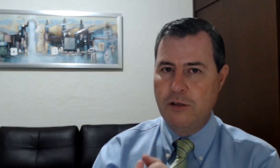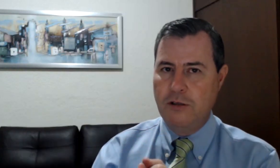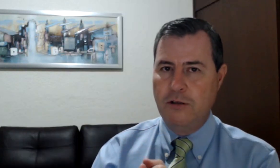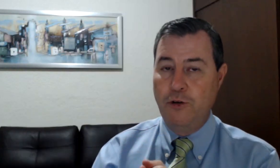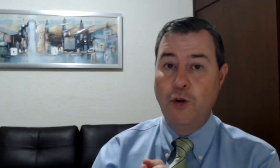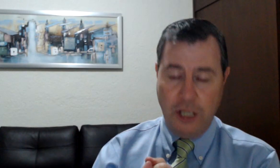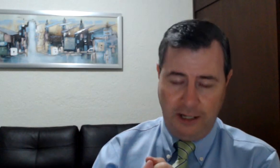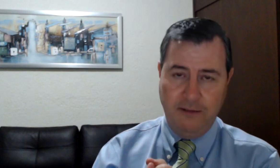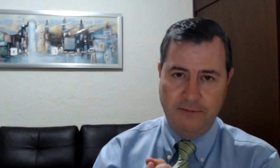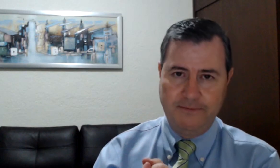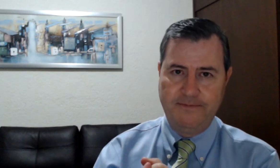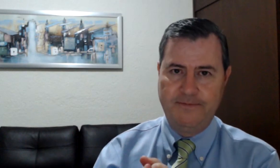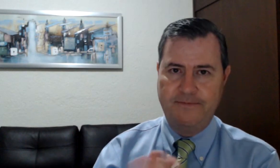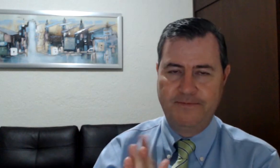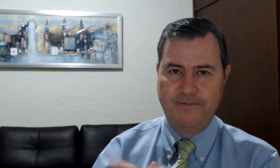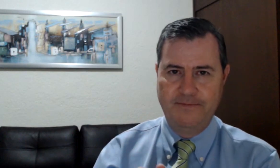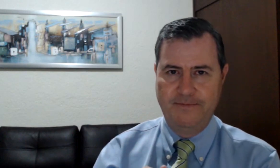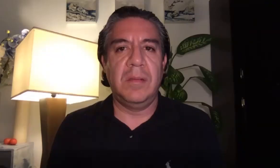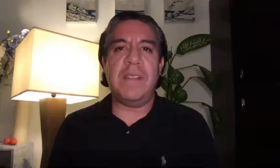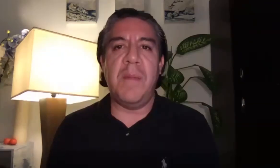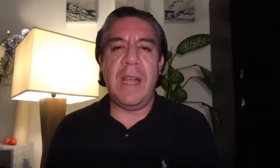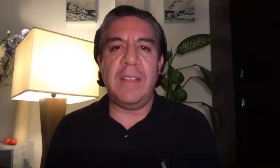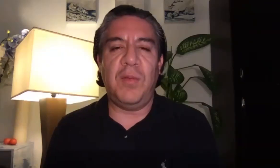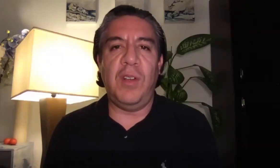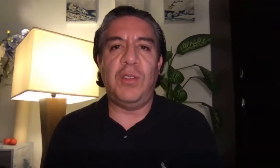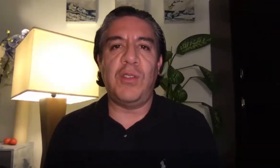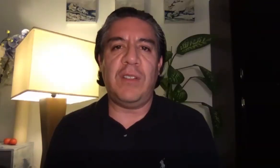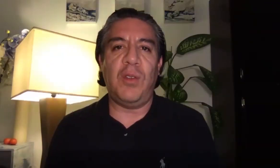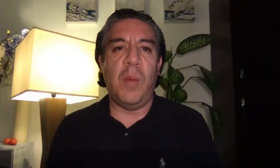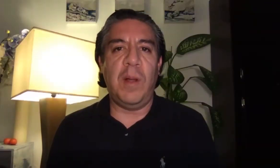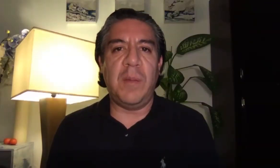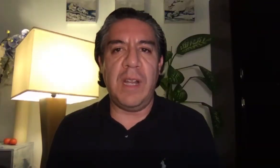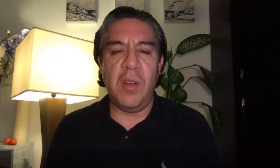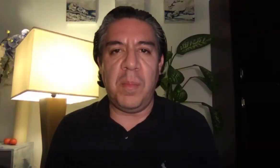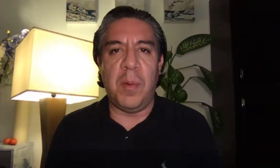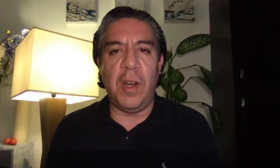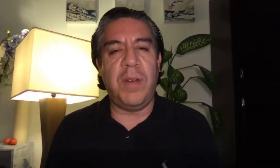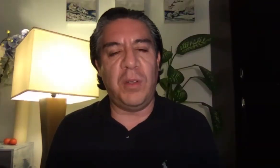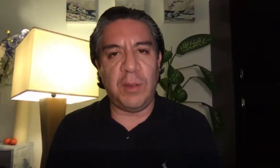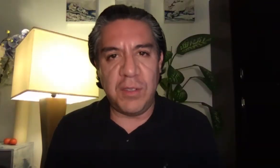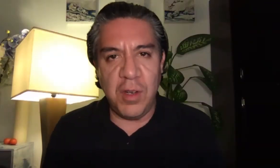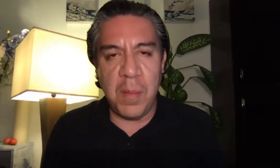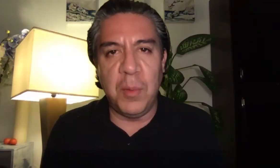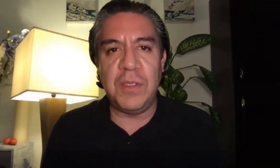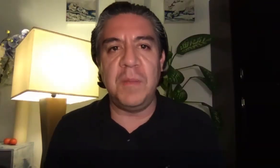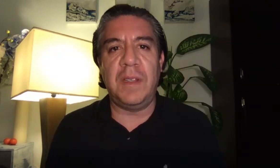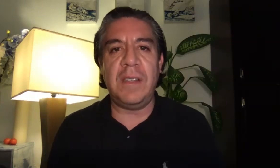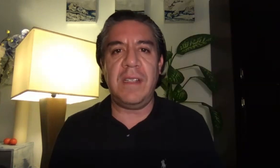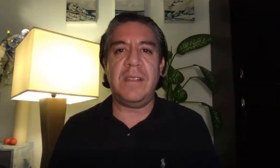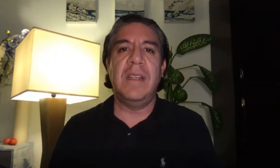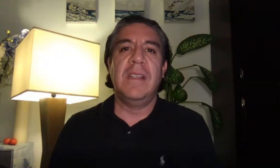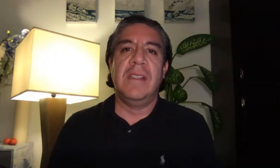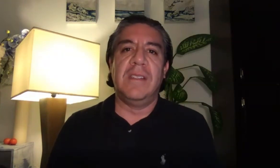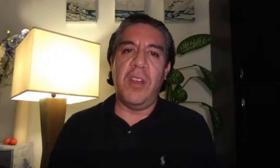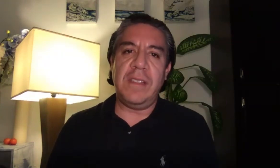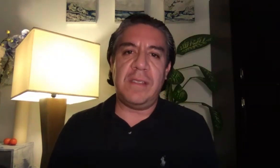otros no lleguen. Nos vemos en una semana. Esto fue Los Otros Datos. Soy Juan Pablo Altamirano. Por el favor de su atención, muchísimas